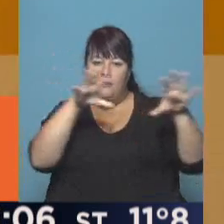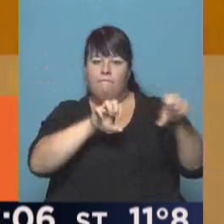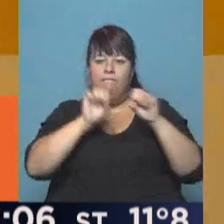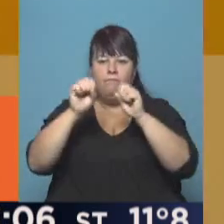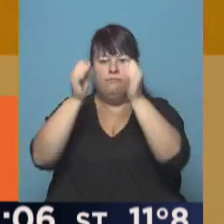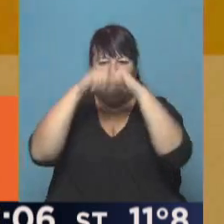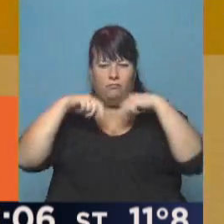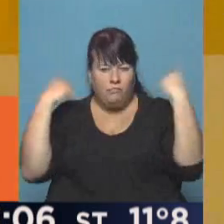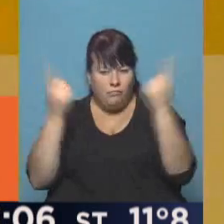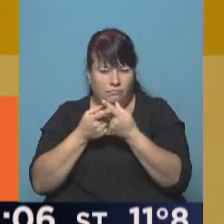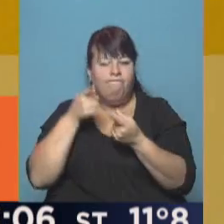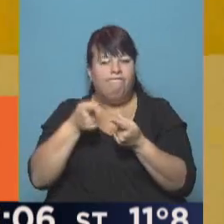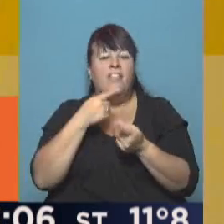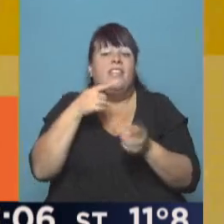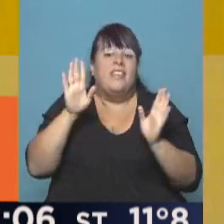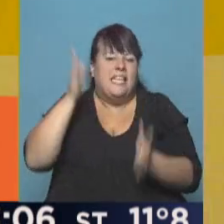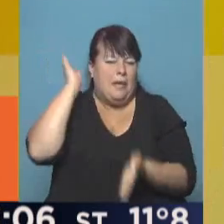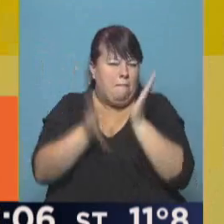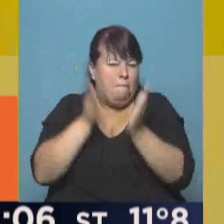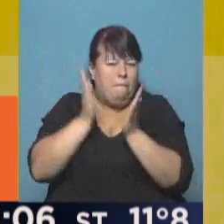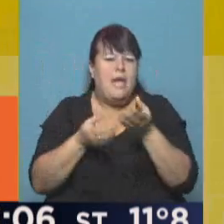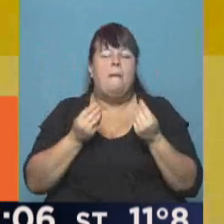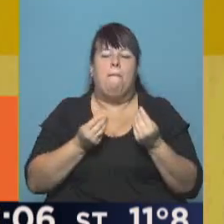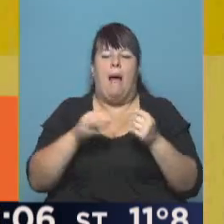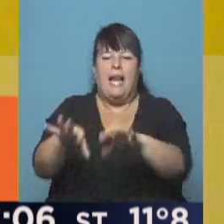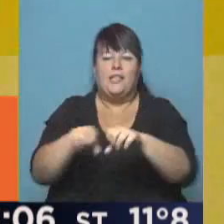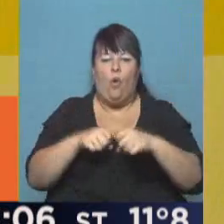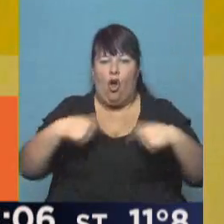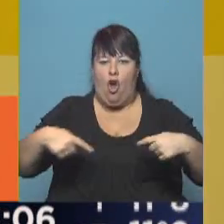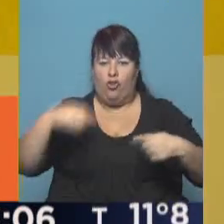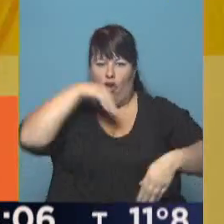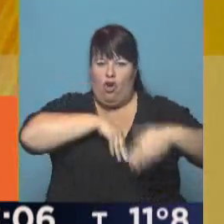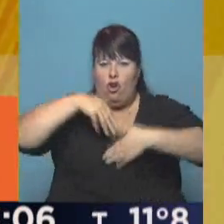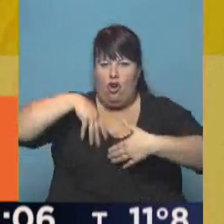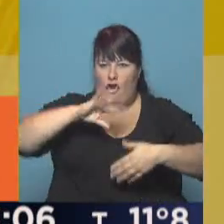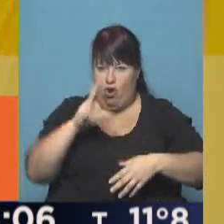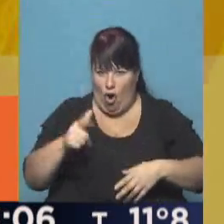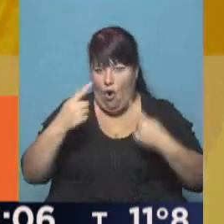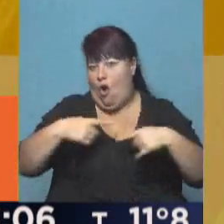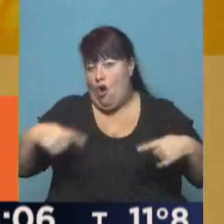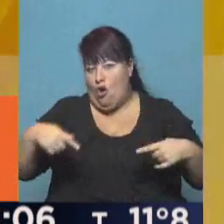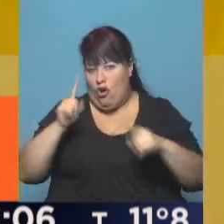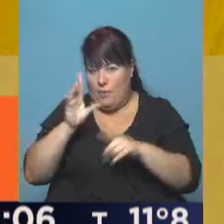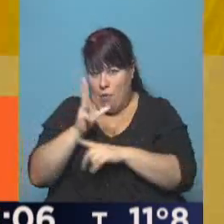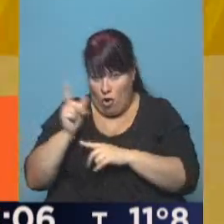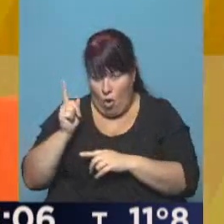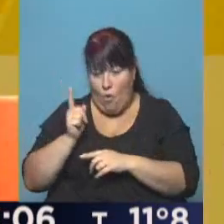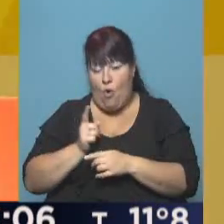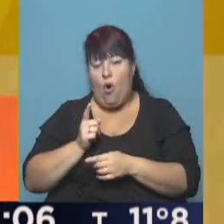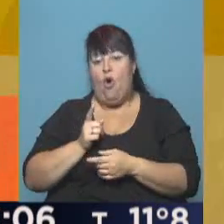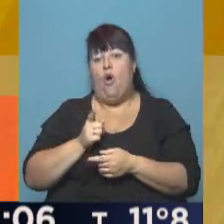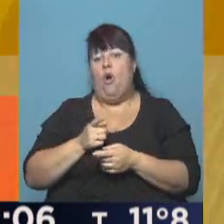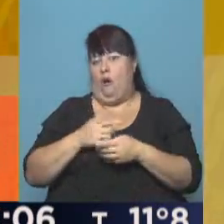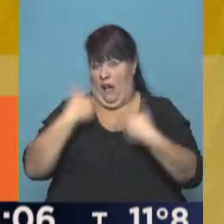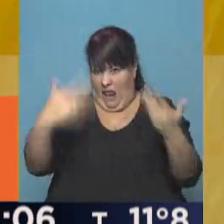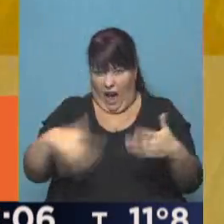lugares cerrados y presumiblemente dicen que las golpeaban para decomisarle la gran cantidad de ropa o de elementos que habrían robado al